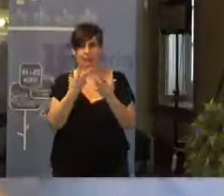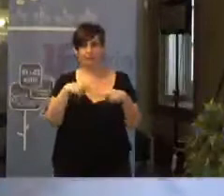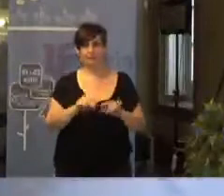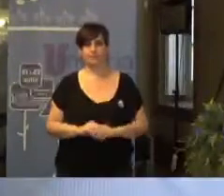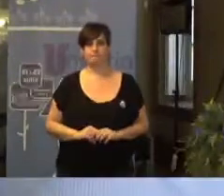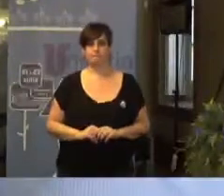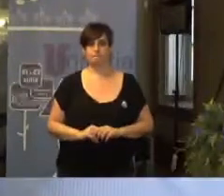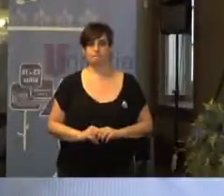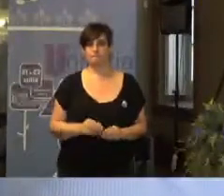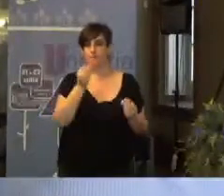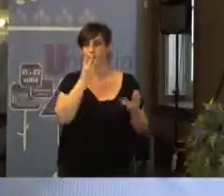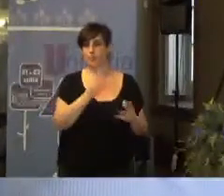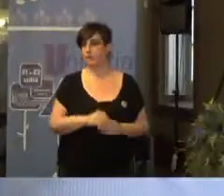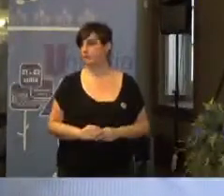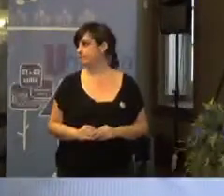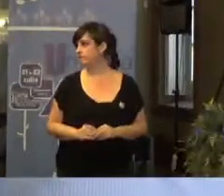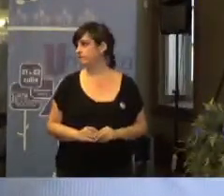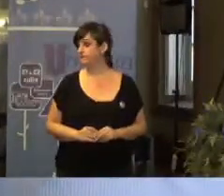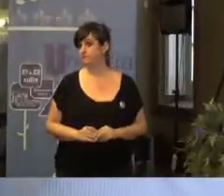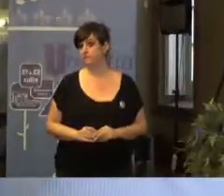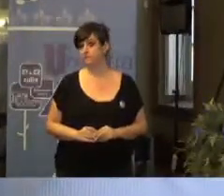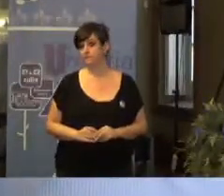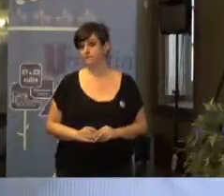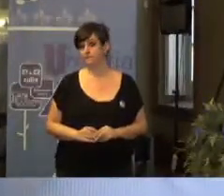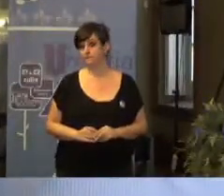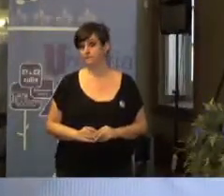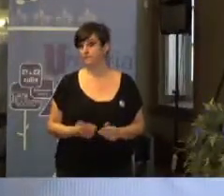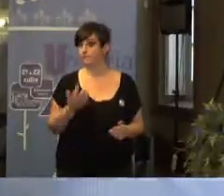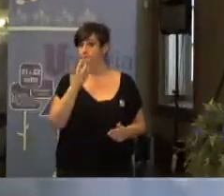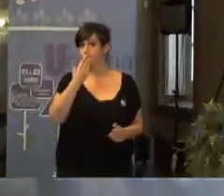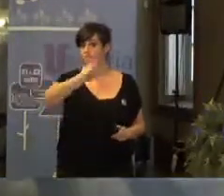entón, digamos que o que temos que construir